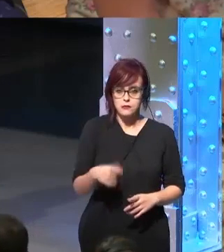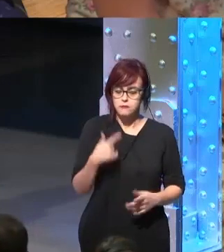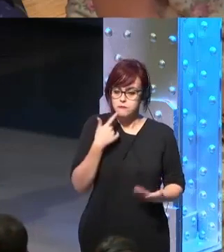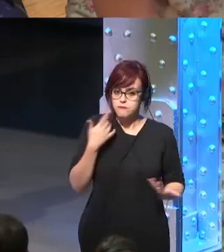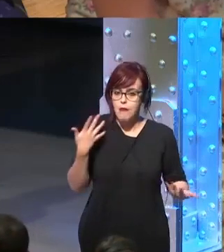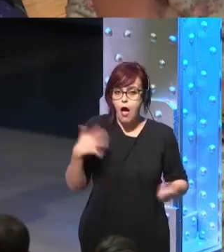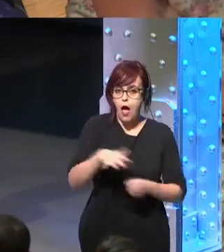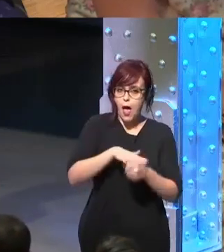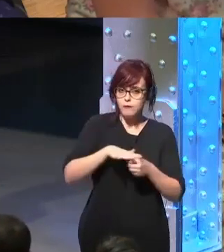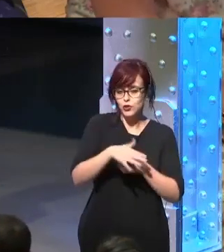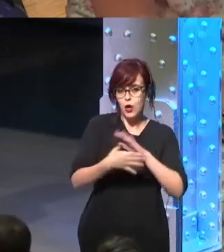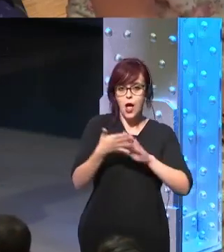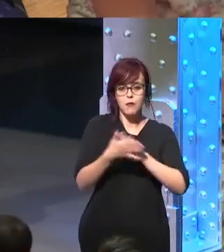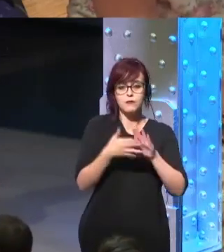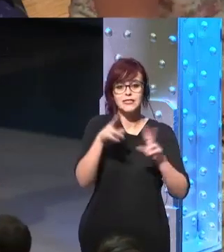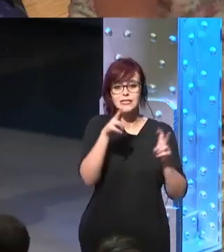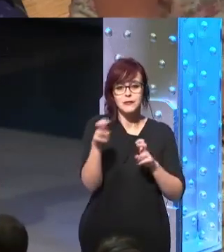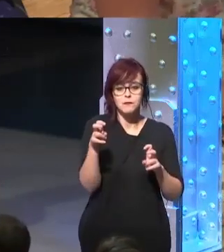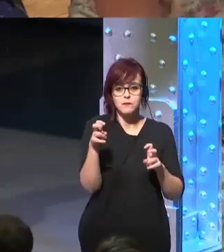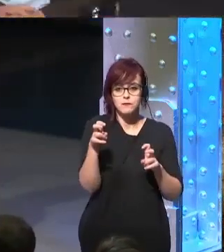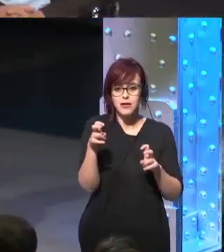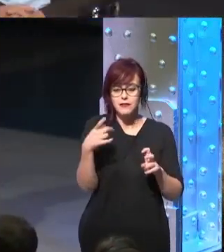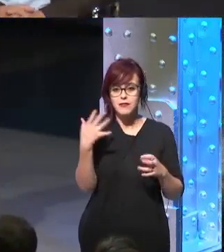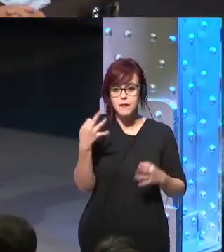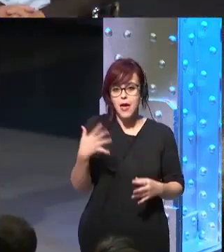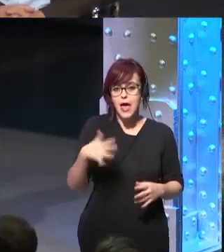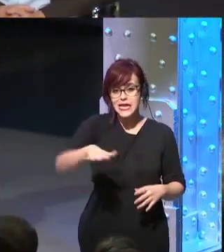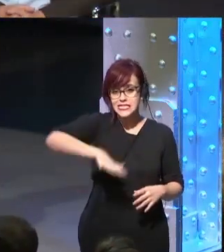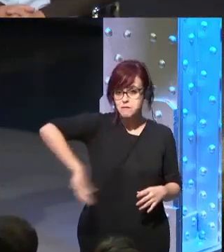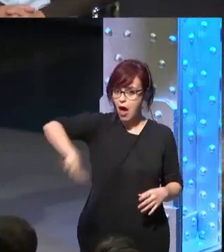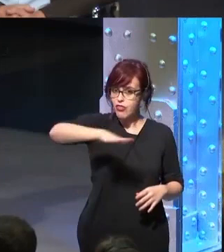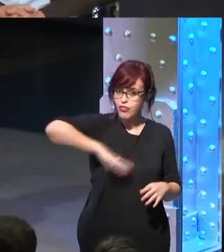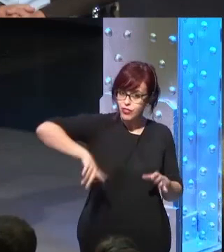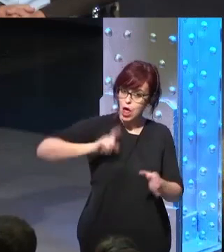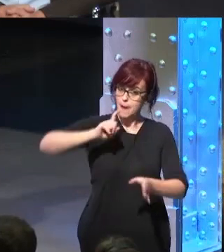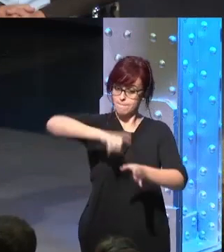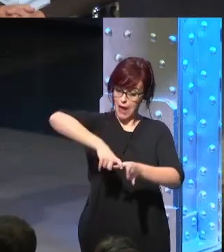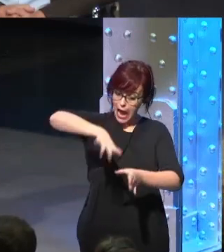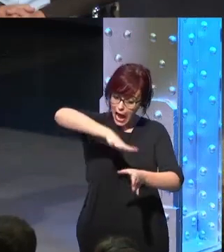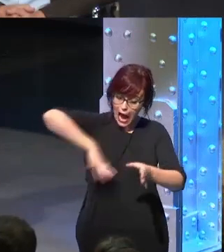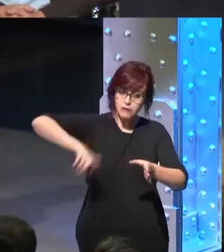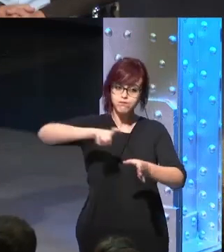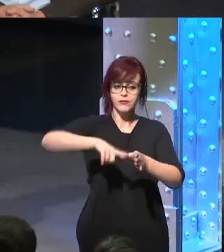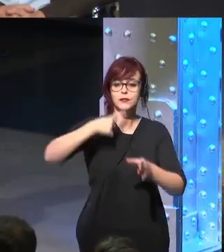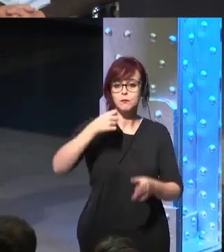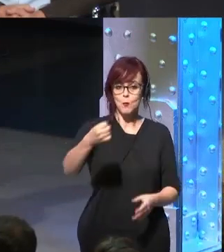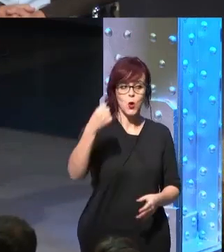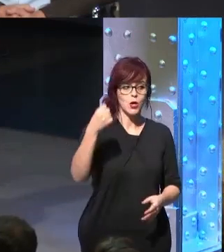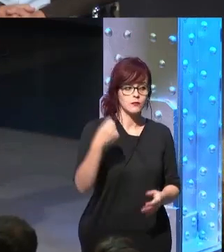terreno del que podríamos hablar. Se trataría de tomar posesión de ese espacio. Yo lo encuentro muy